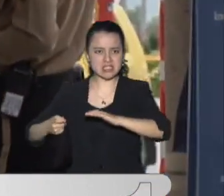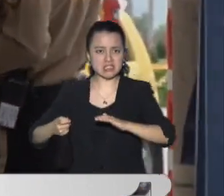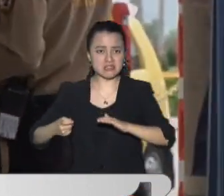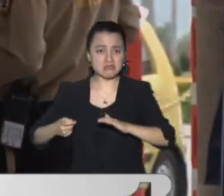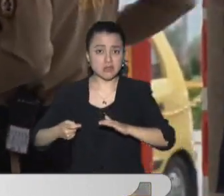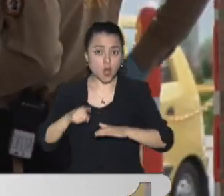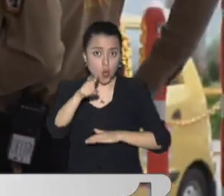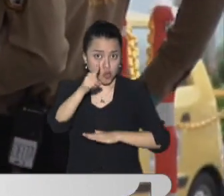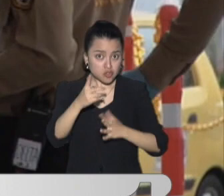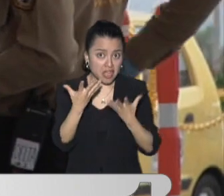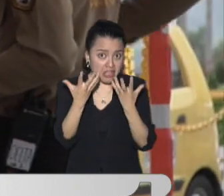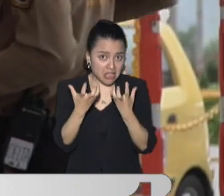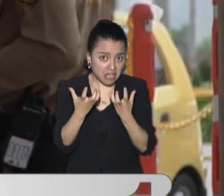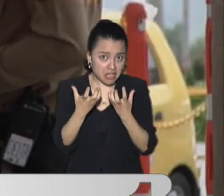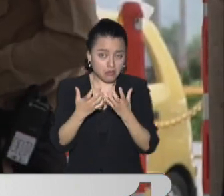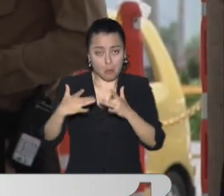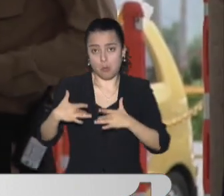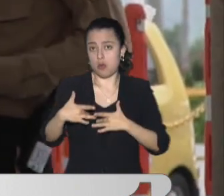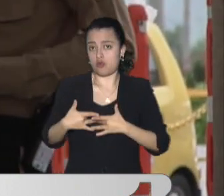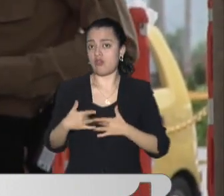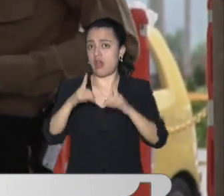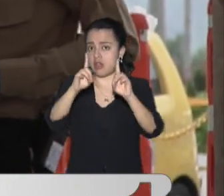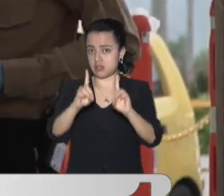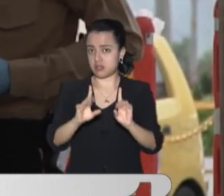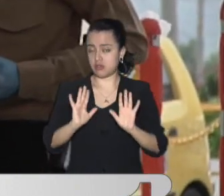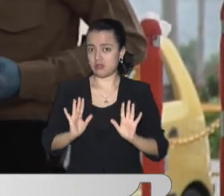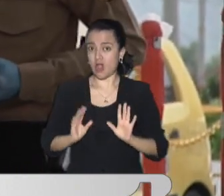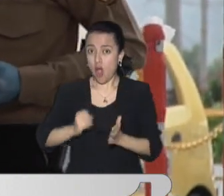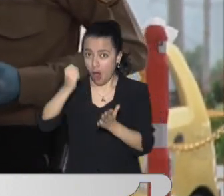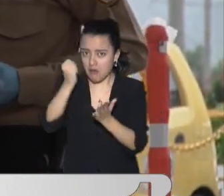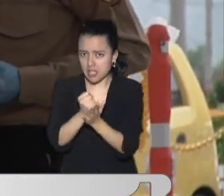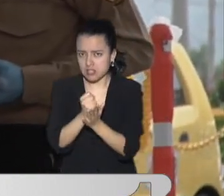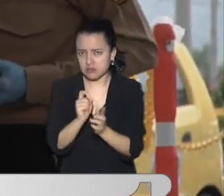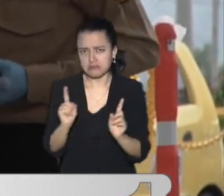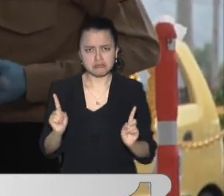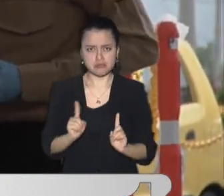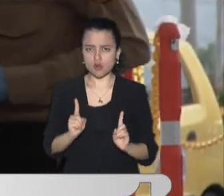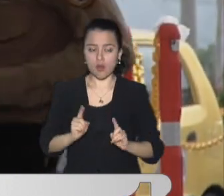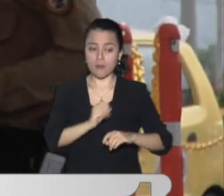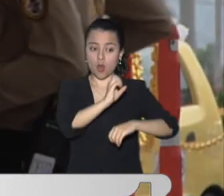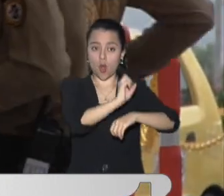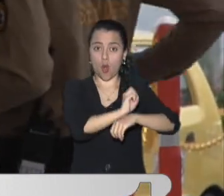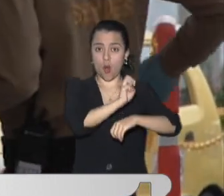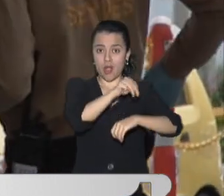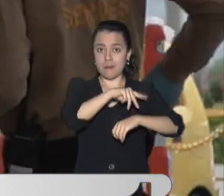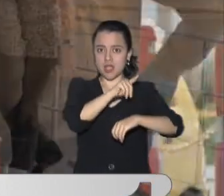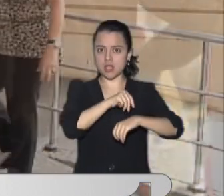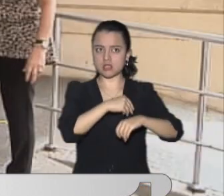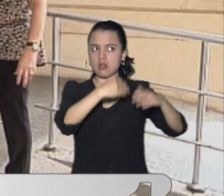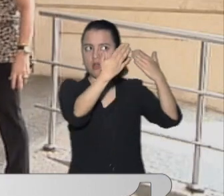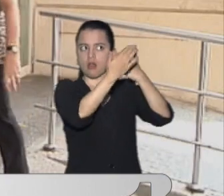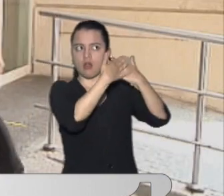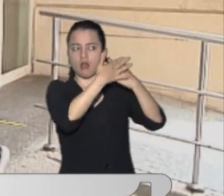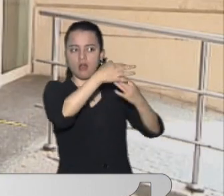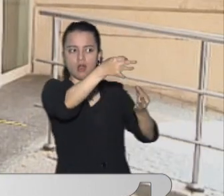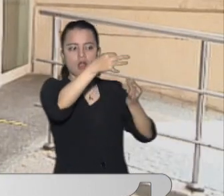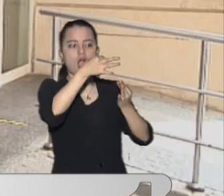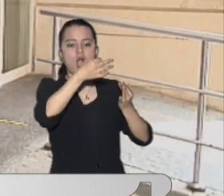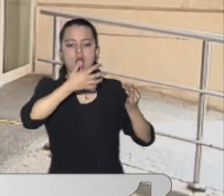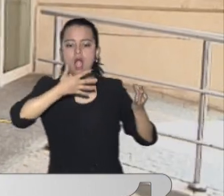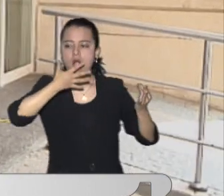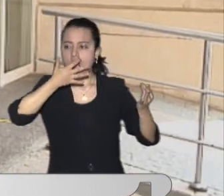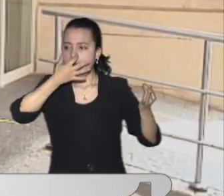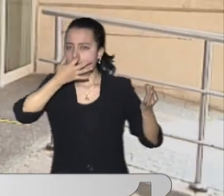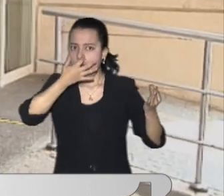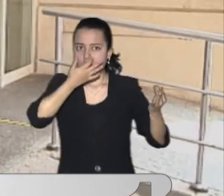fecha. Según la alcaldía, la decisión se adoptó por las evidencias publicadas por la Organización Mundial de la Salud y el Centro